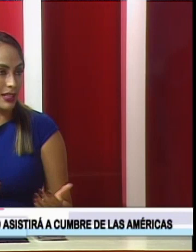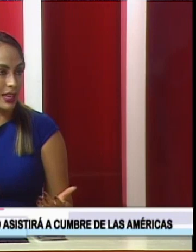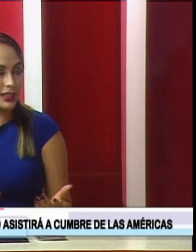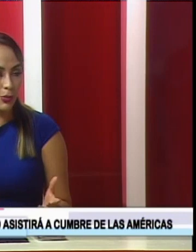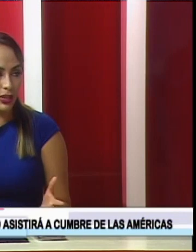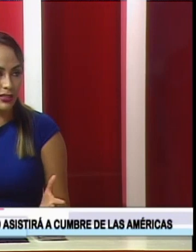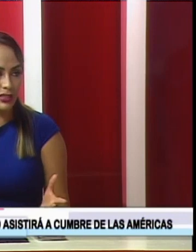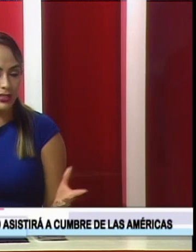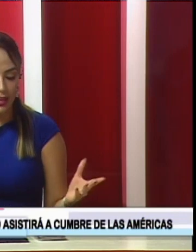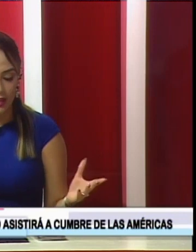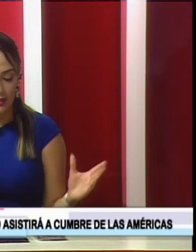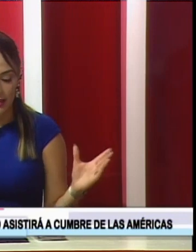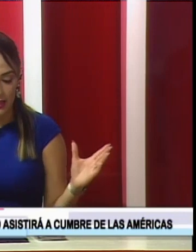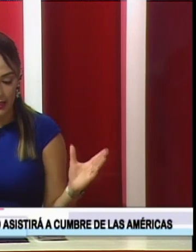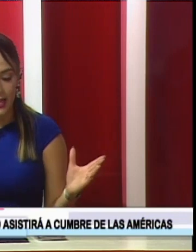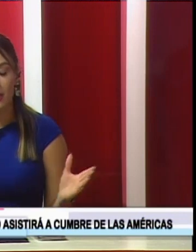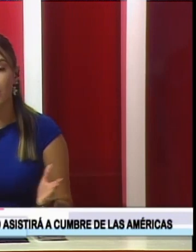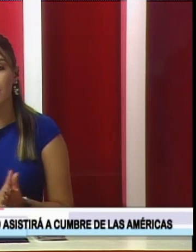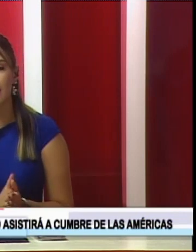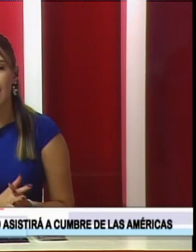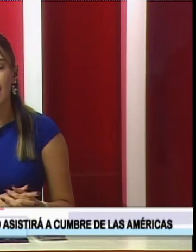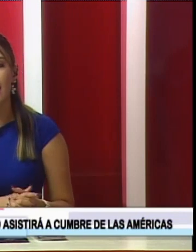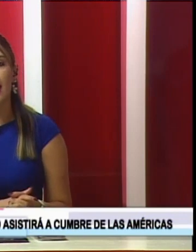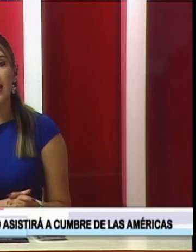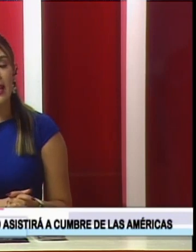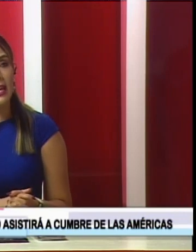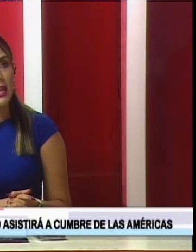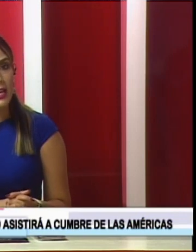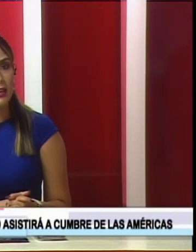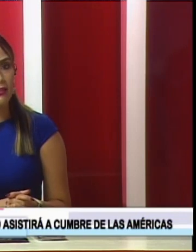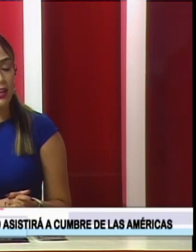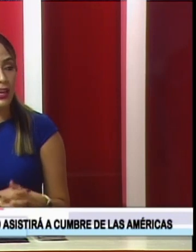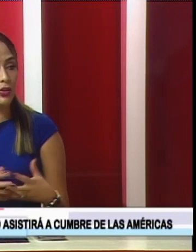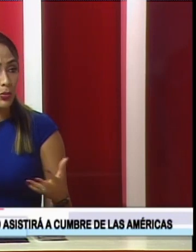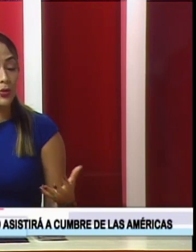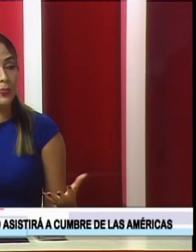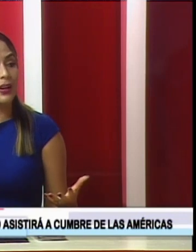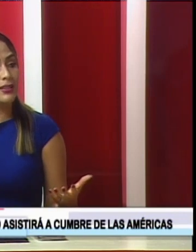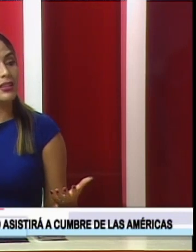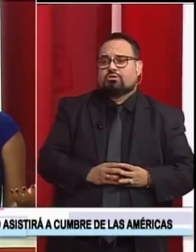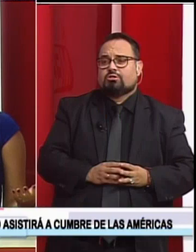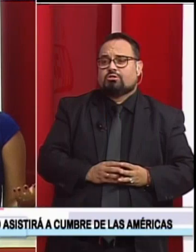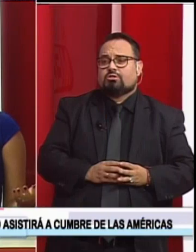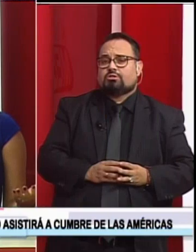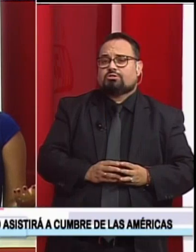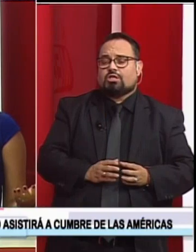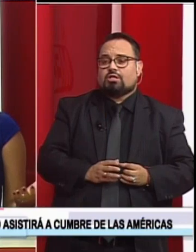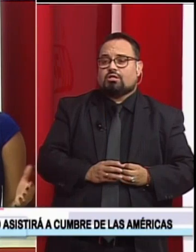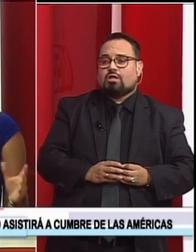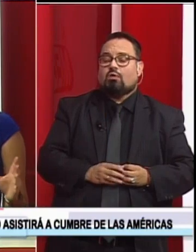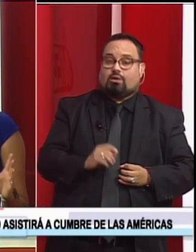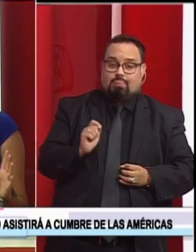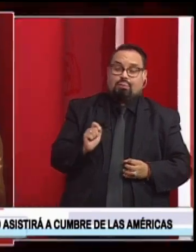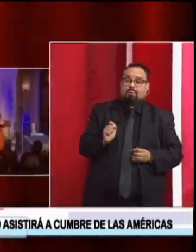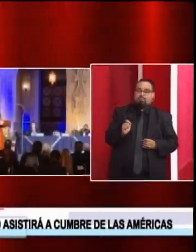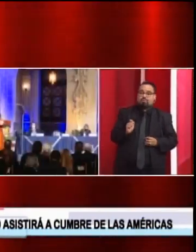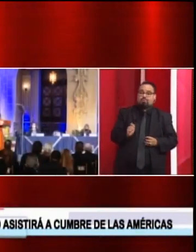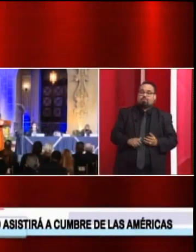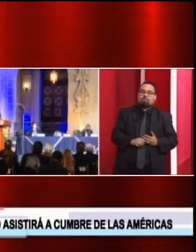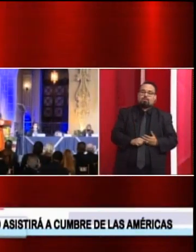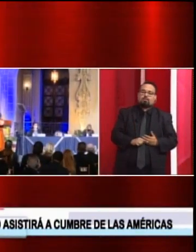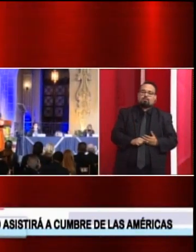era el presidente, porque así se detalla entonces en la ley. En la ley, sí, es correcto. Somos un país independiente. Entonces, sí, ahora, ¿cómo